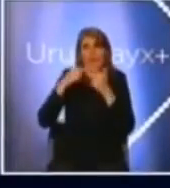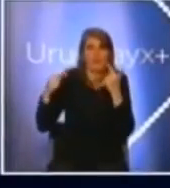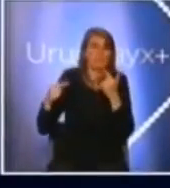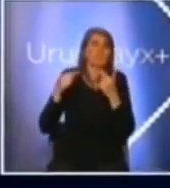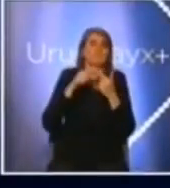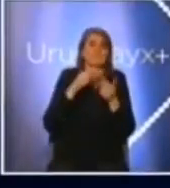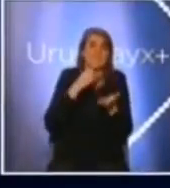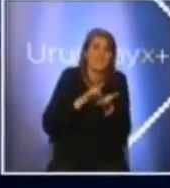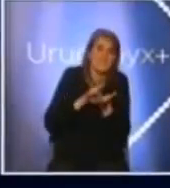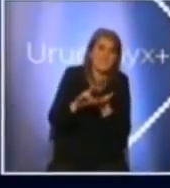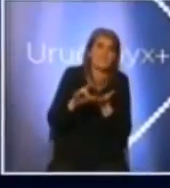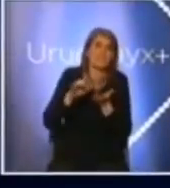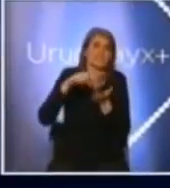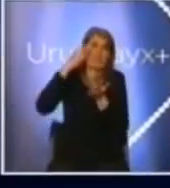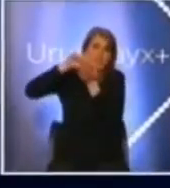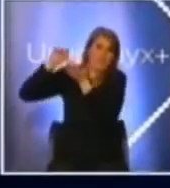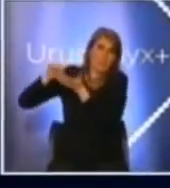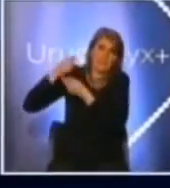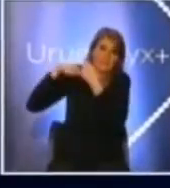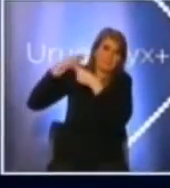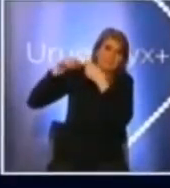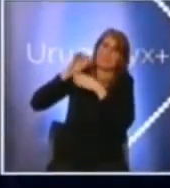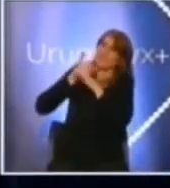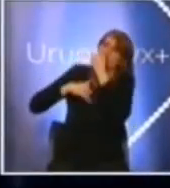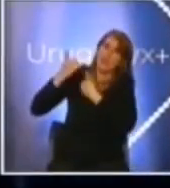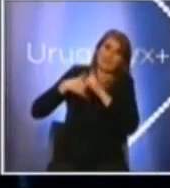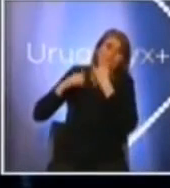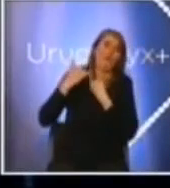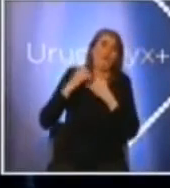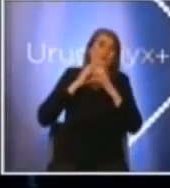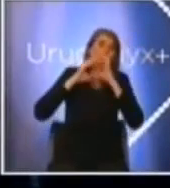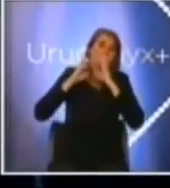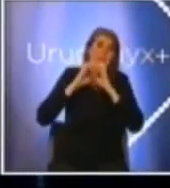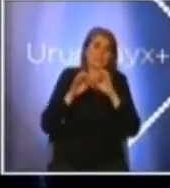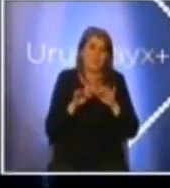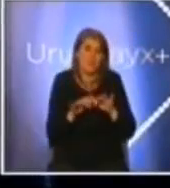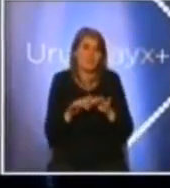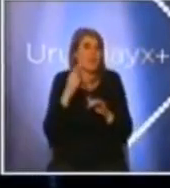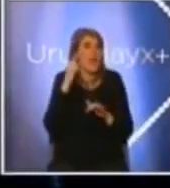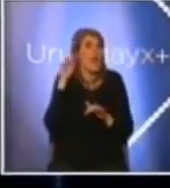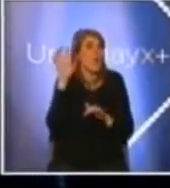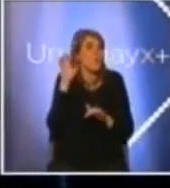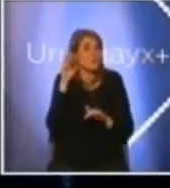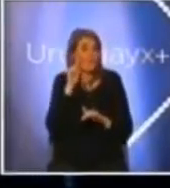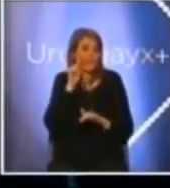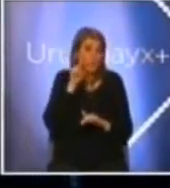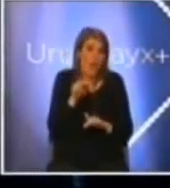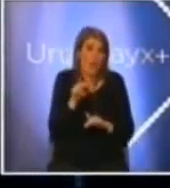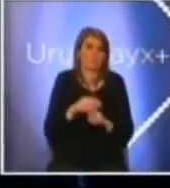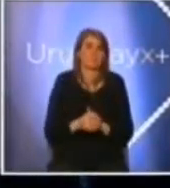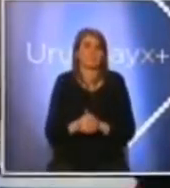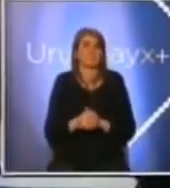servicios globales, de exportación de información, comunicación electrónica y audiovisual. Y